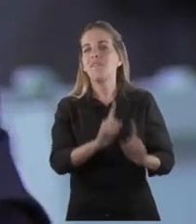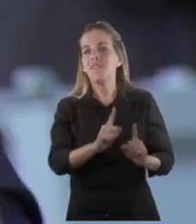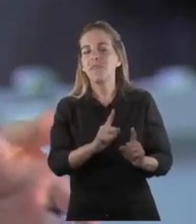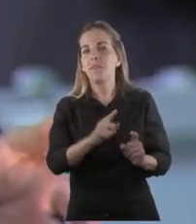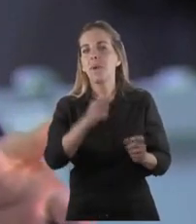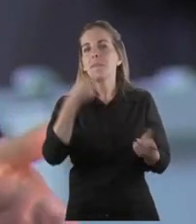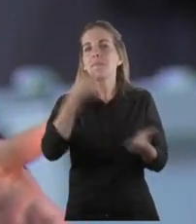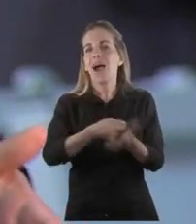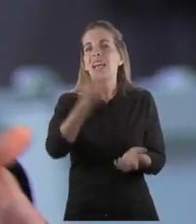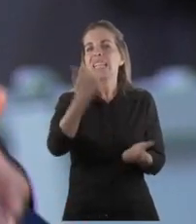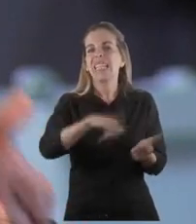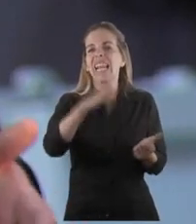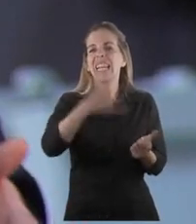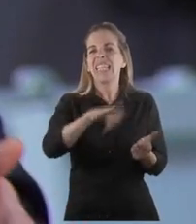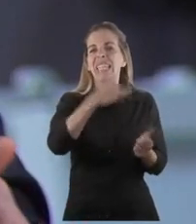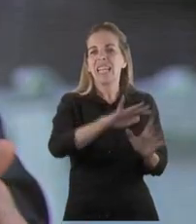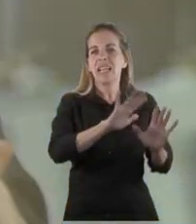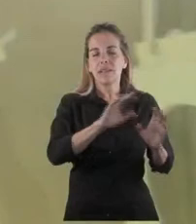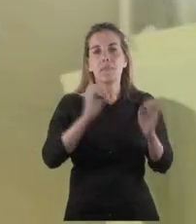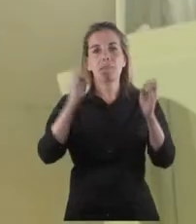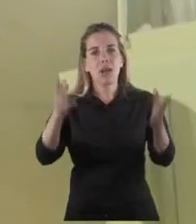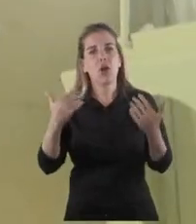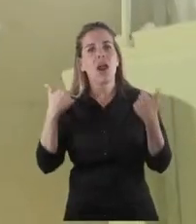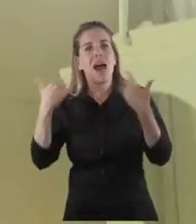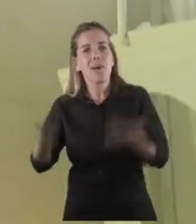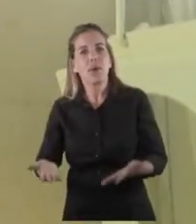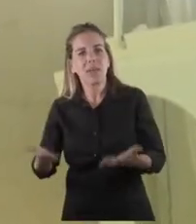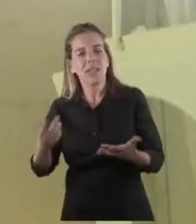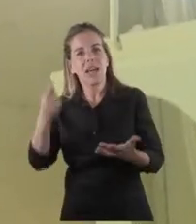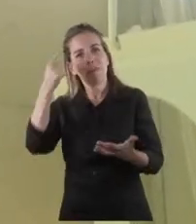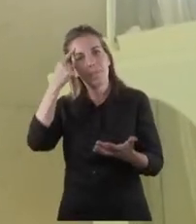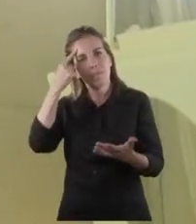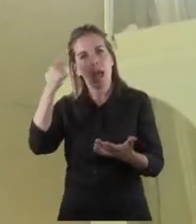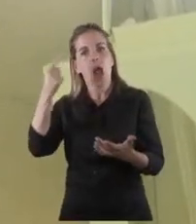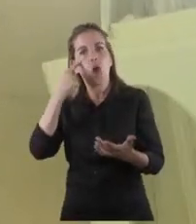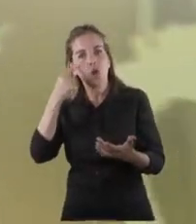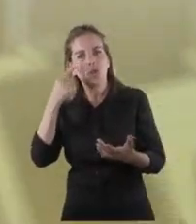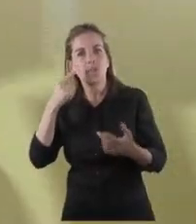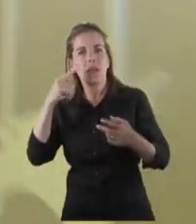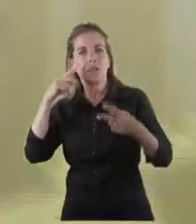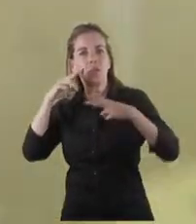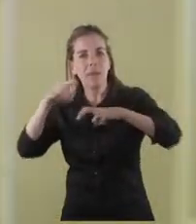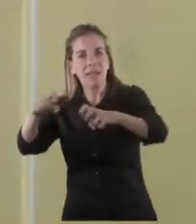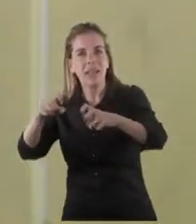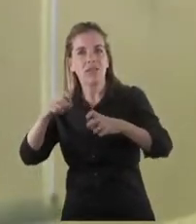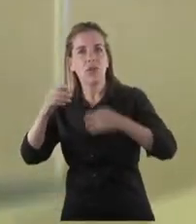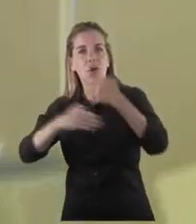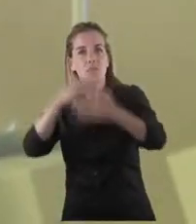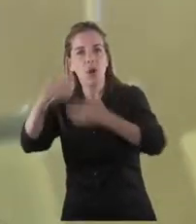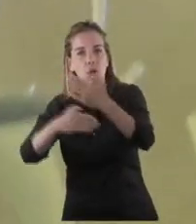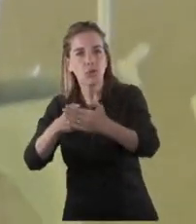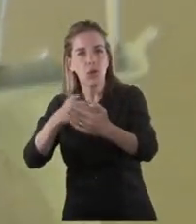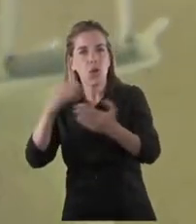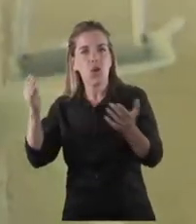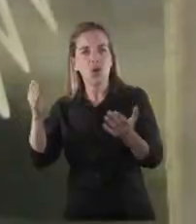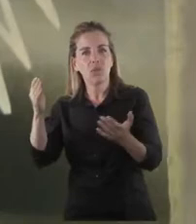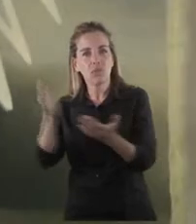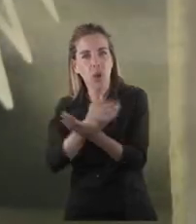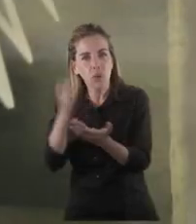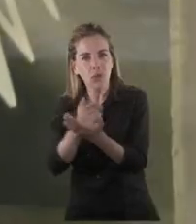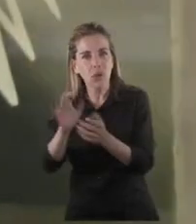y apuesten al desarrollo, apuesten al crecimiento, apuesten a la producción. Es la misma discusión.